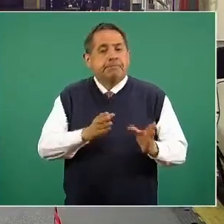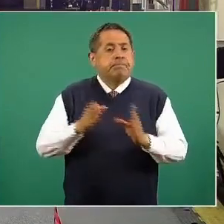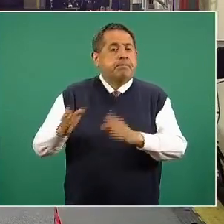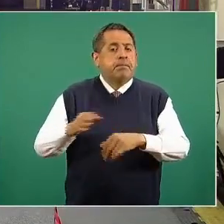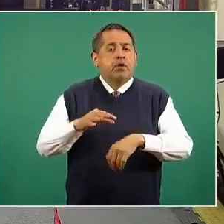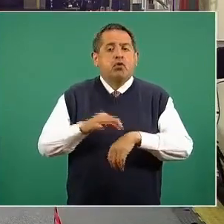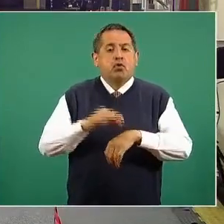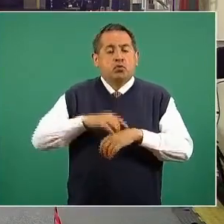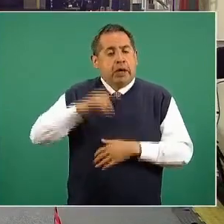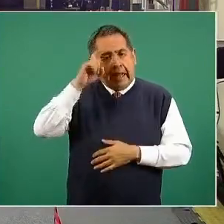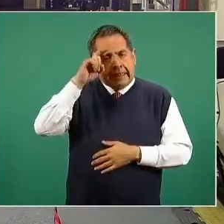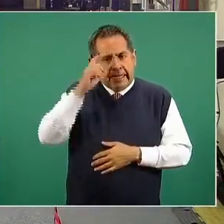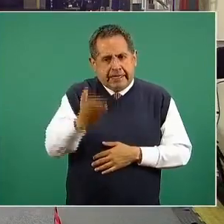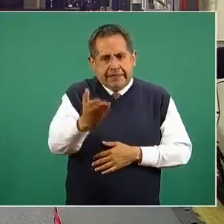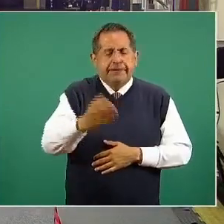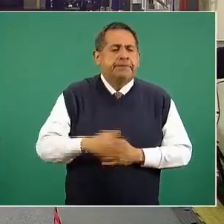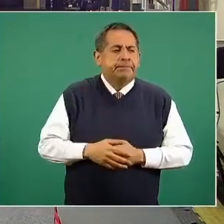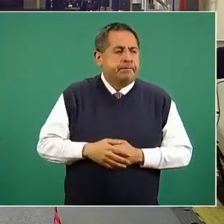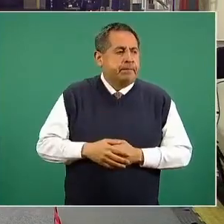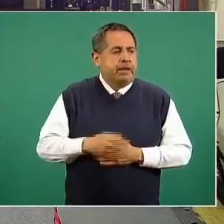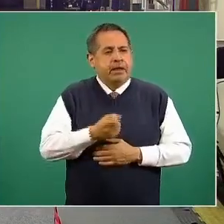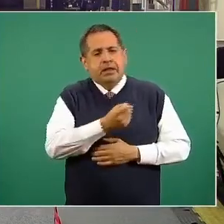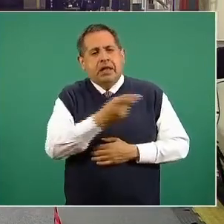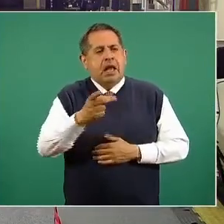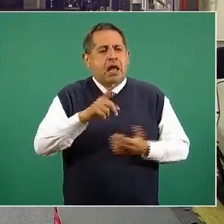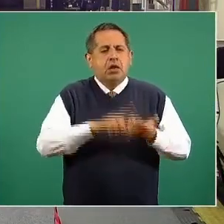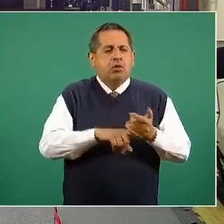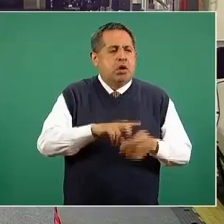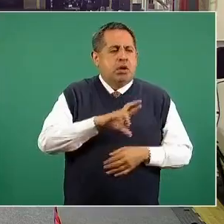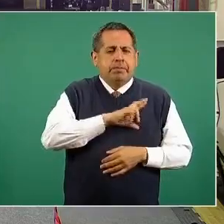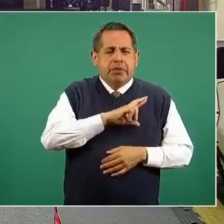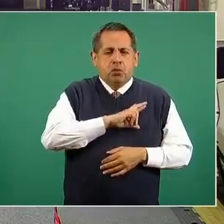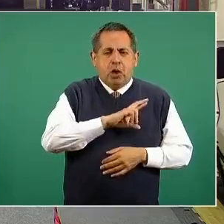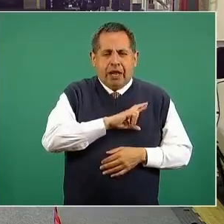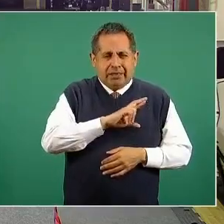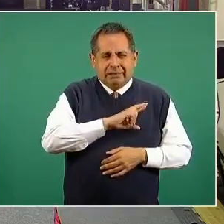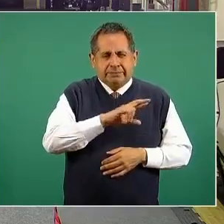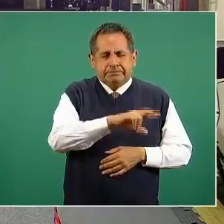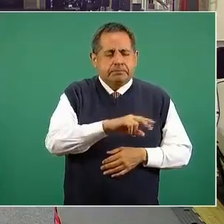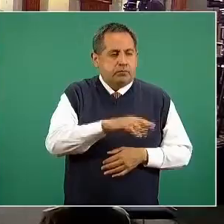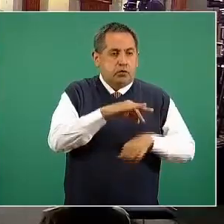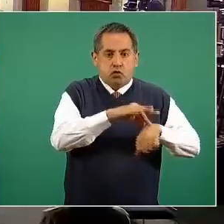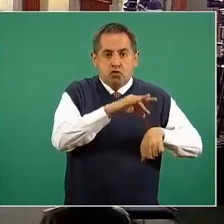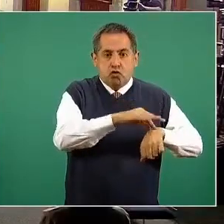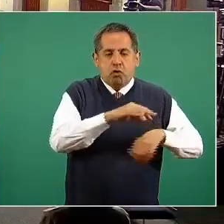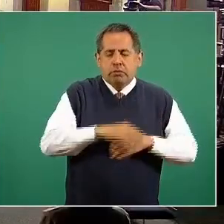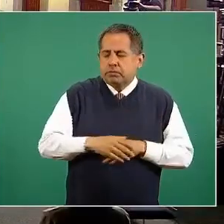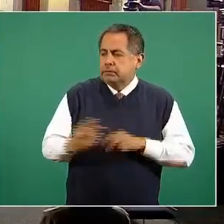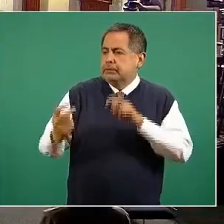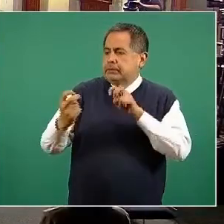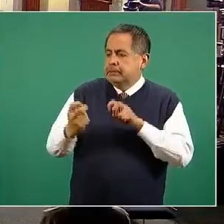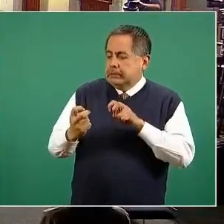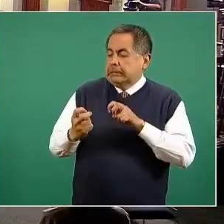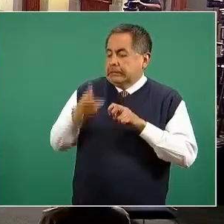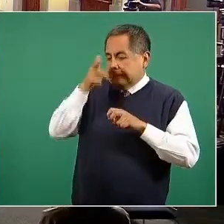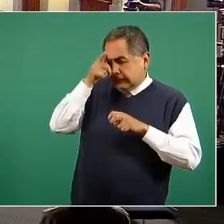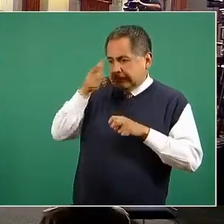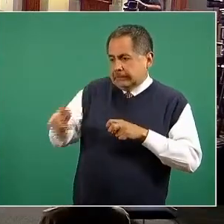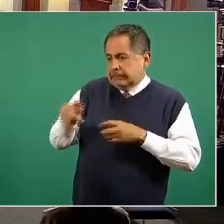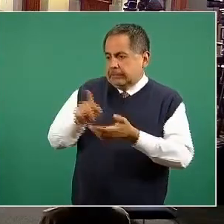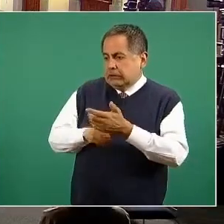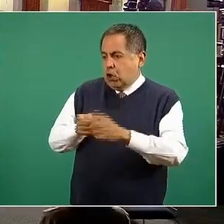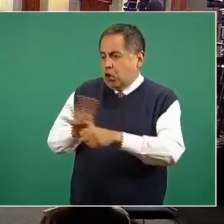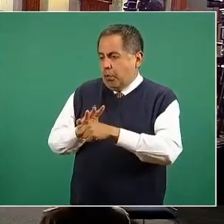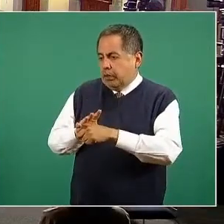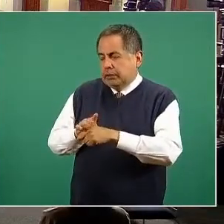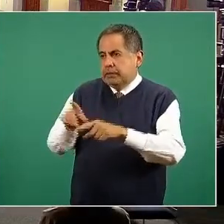los médicos de primer contacto de la parte privada, que de pronto son ellos los que diagnostican al paciente o posible paciente COVID,